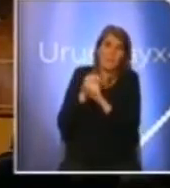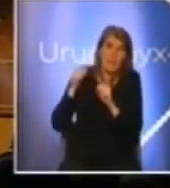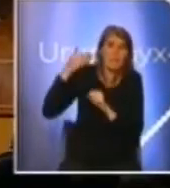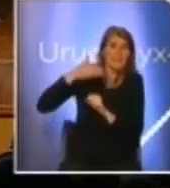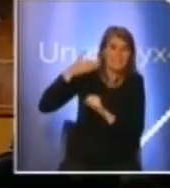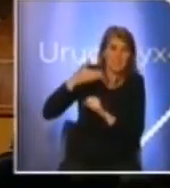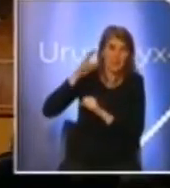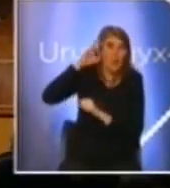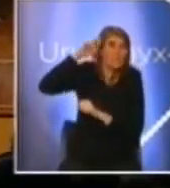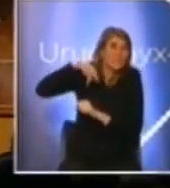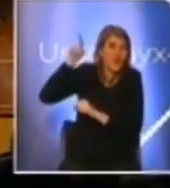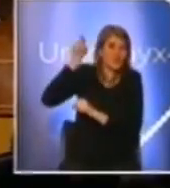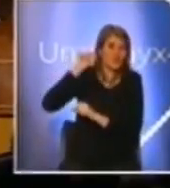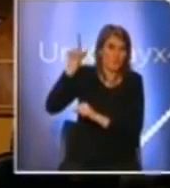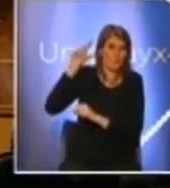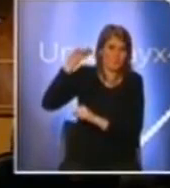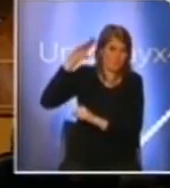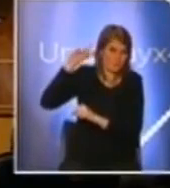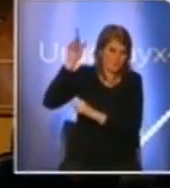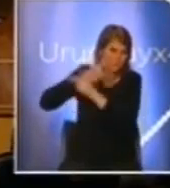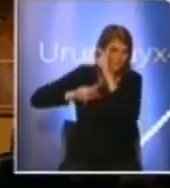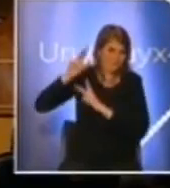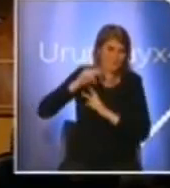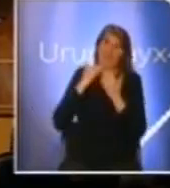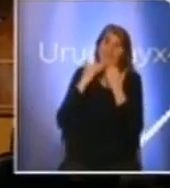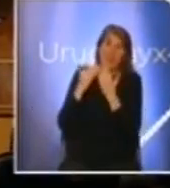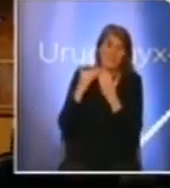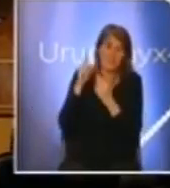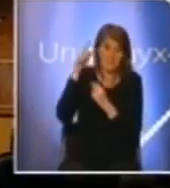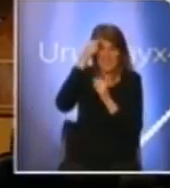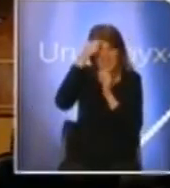participar en esta jornada, en la noche de hoy. Muchas gracias, ingeniero.